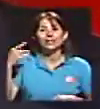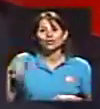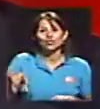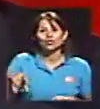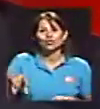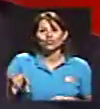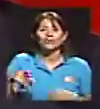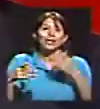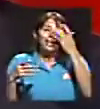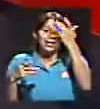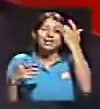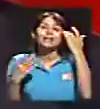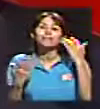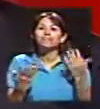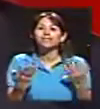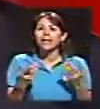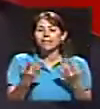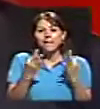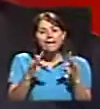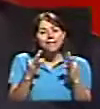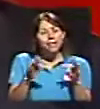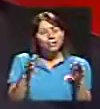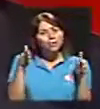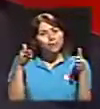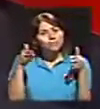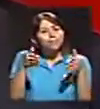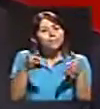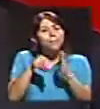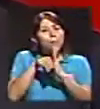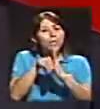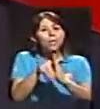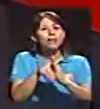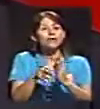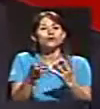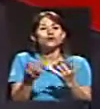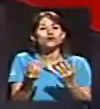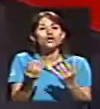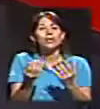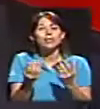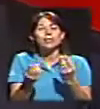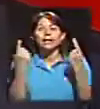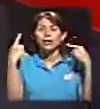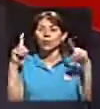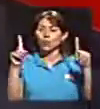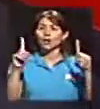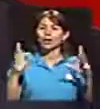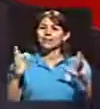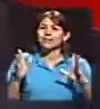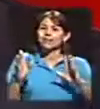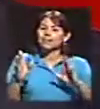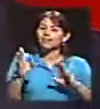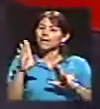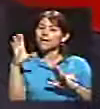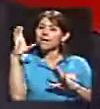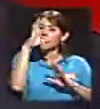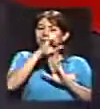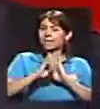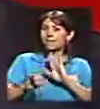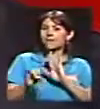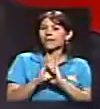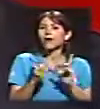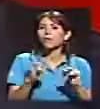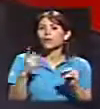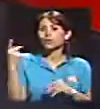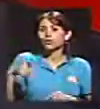cada vez más a modelos que sean, que logren identificar los riesgos relevantes